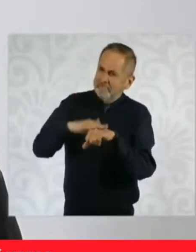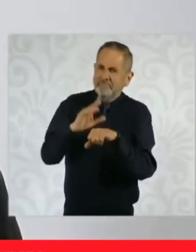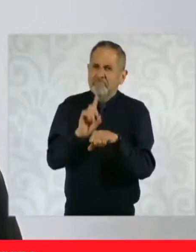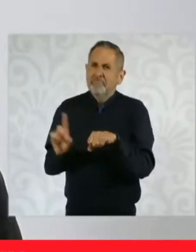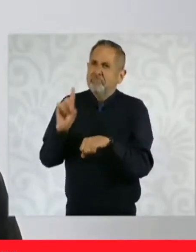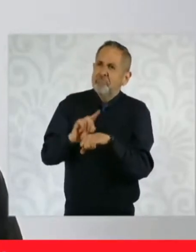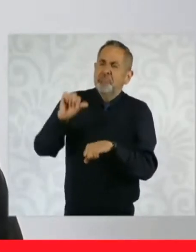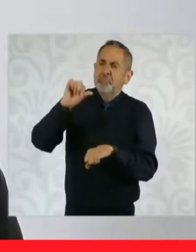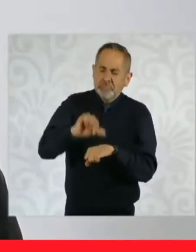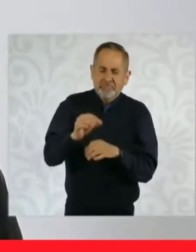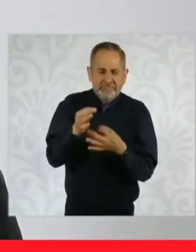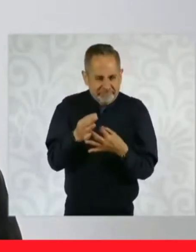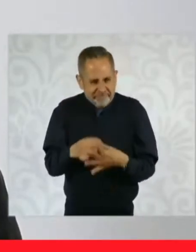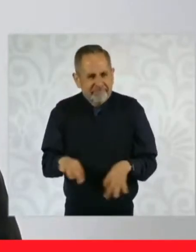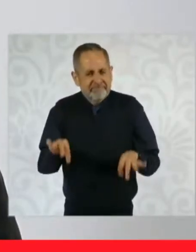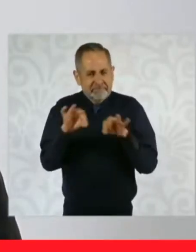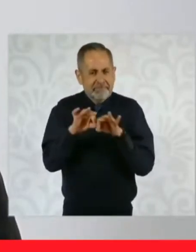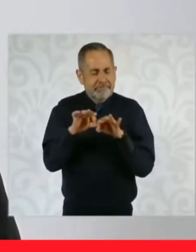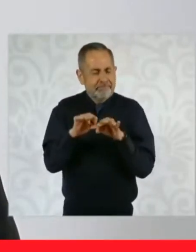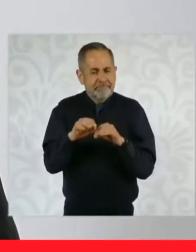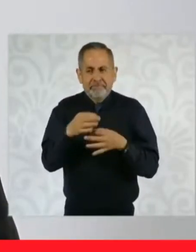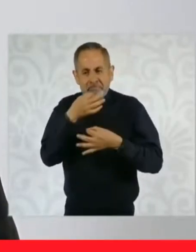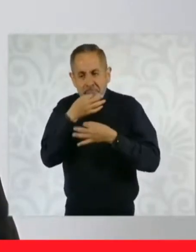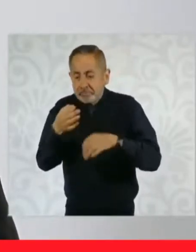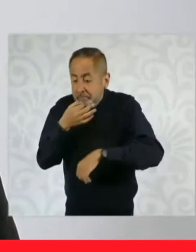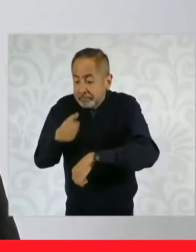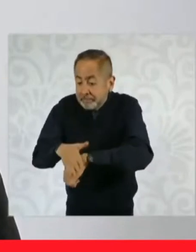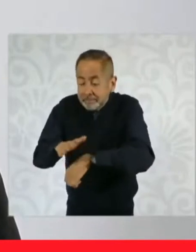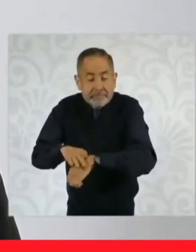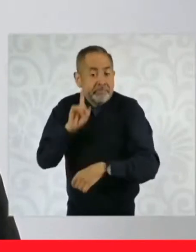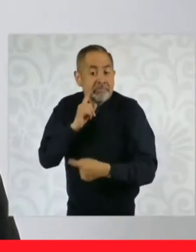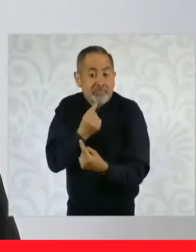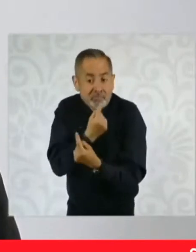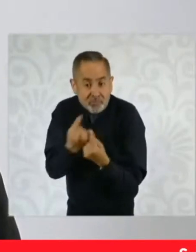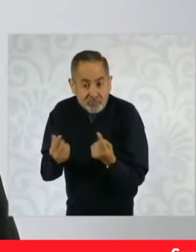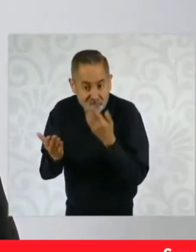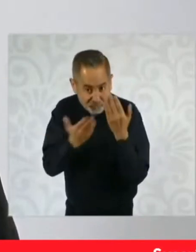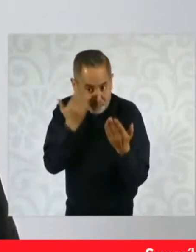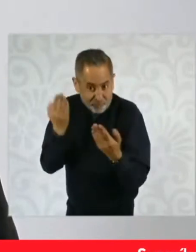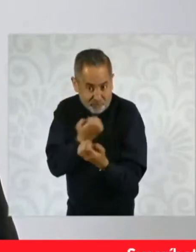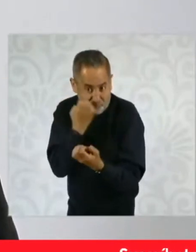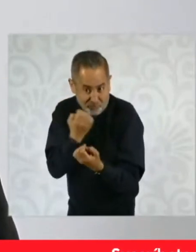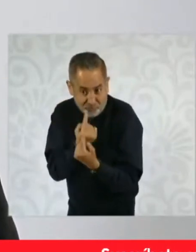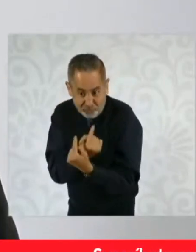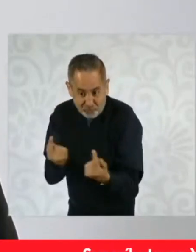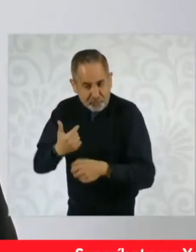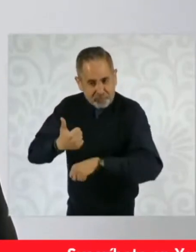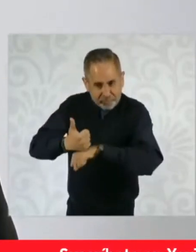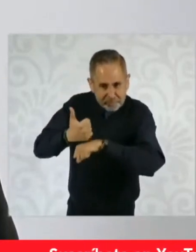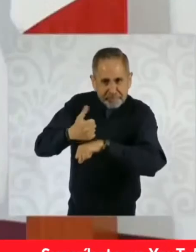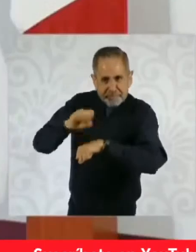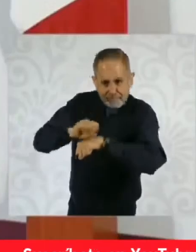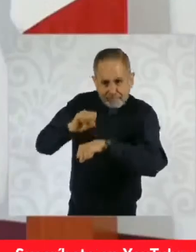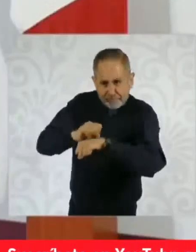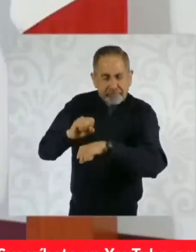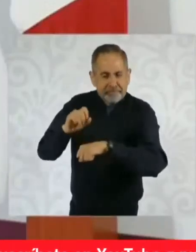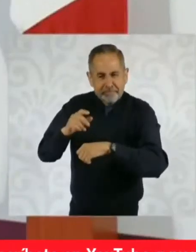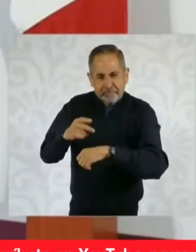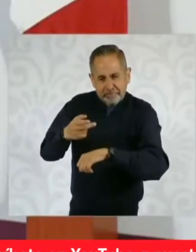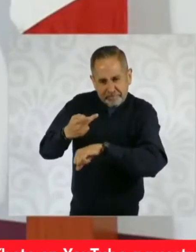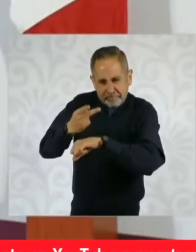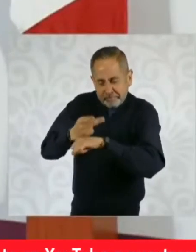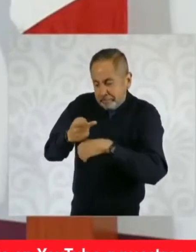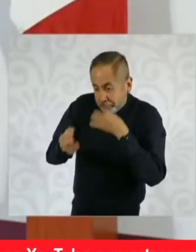pues es importante para decirle a las niñas que están en estos momentos estudiando la primaria, la secundaria, el nivel